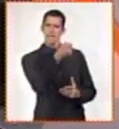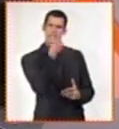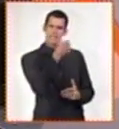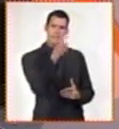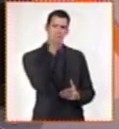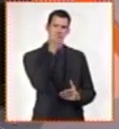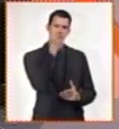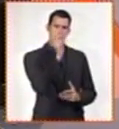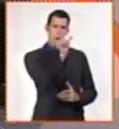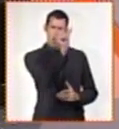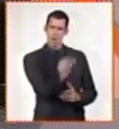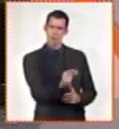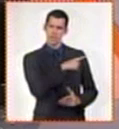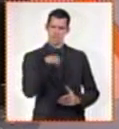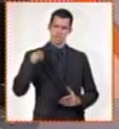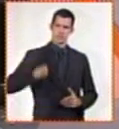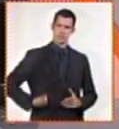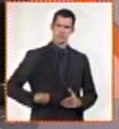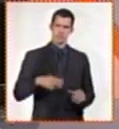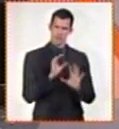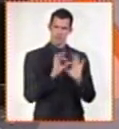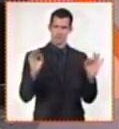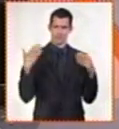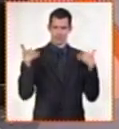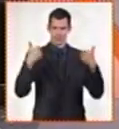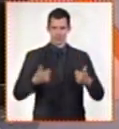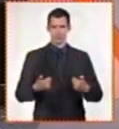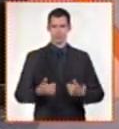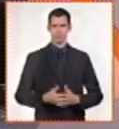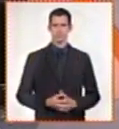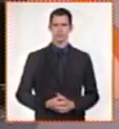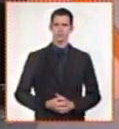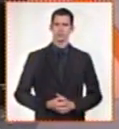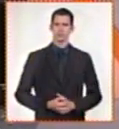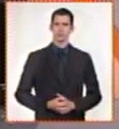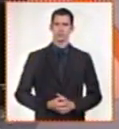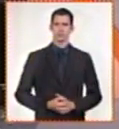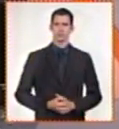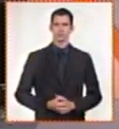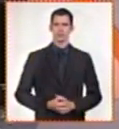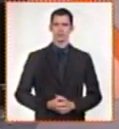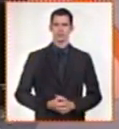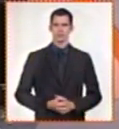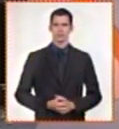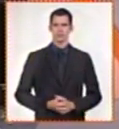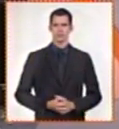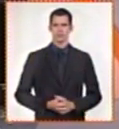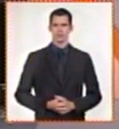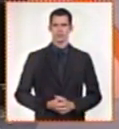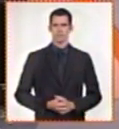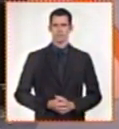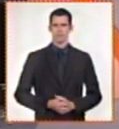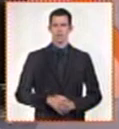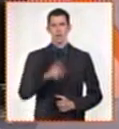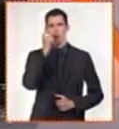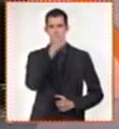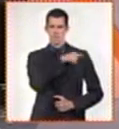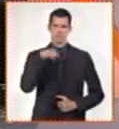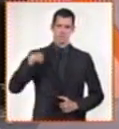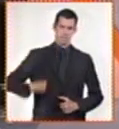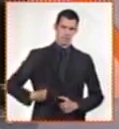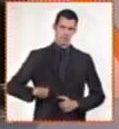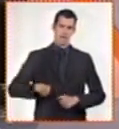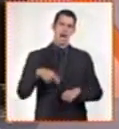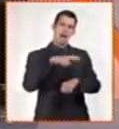exclusiva al excelentísimo señor Ma Hui, quien es el embajador de la República Popular China en